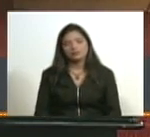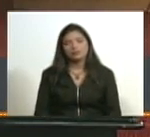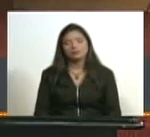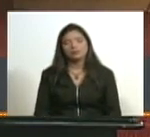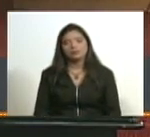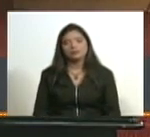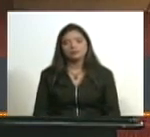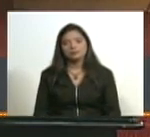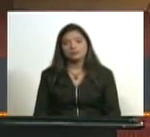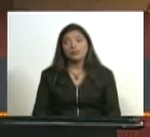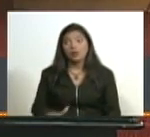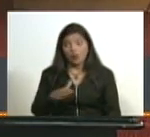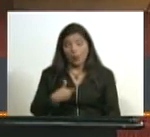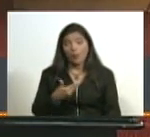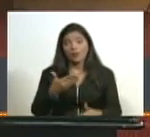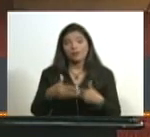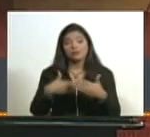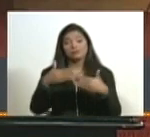Que nos pueda llevar